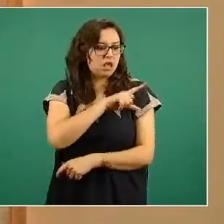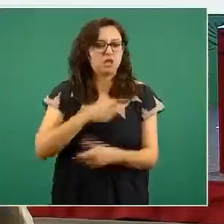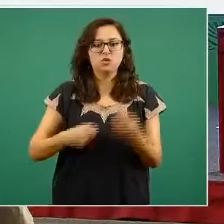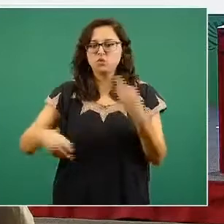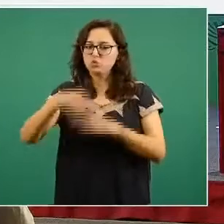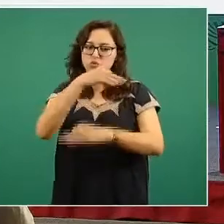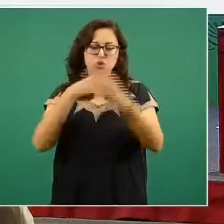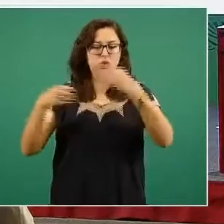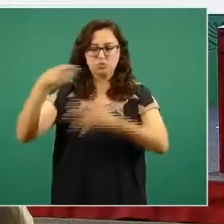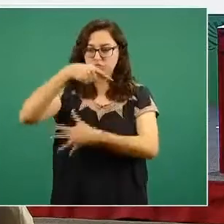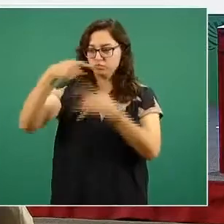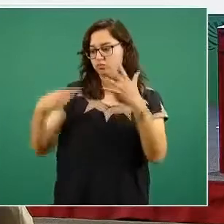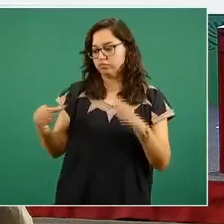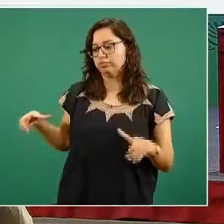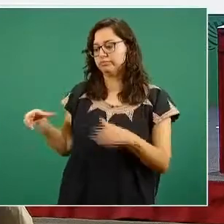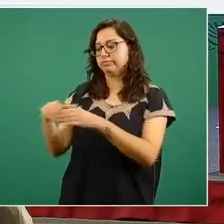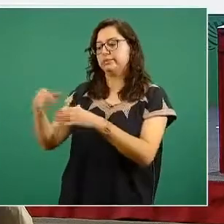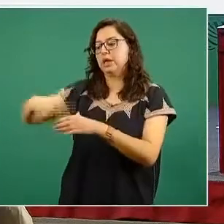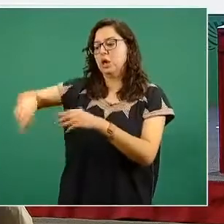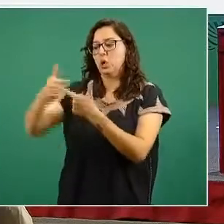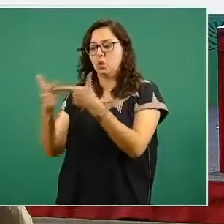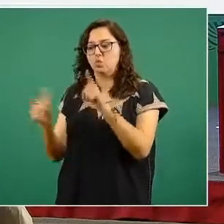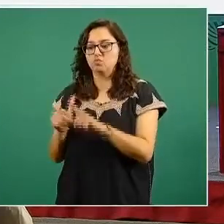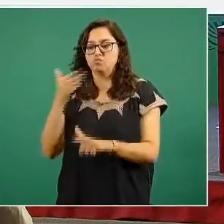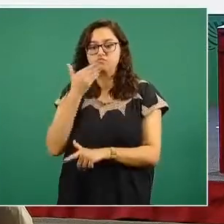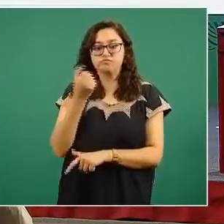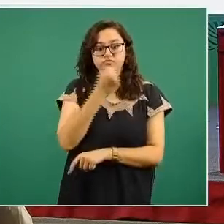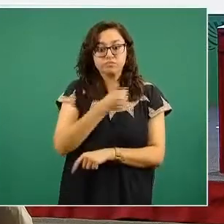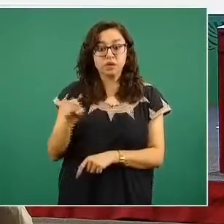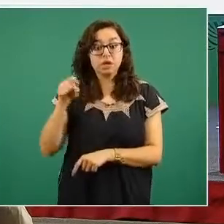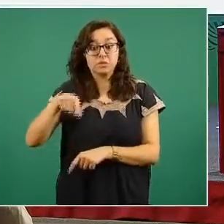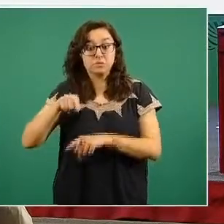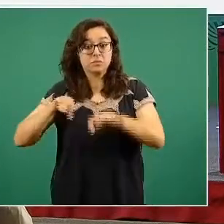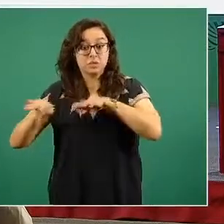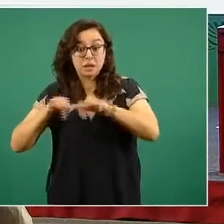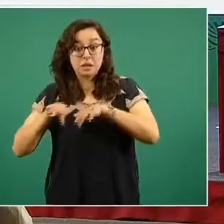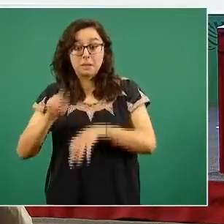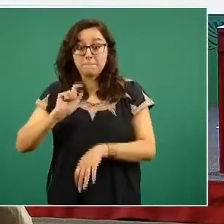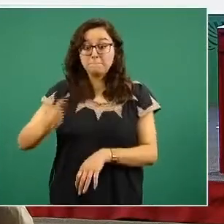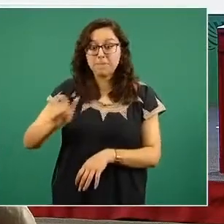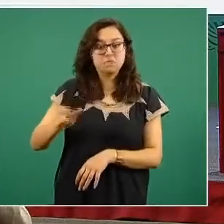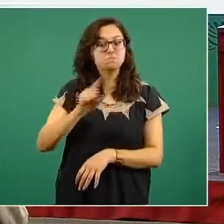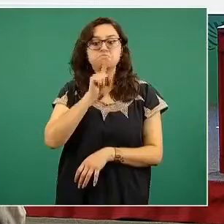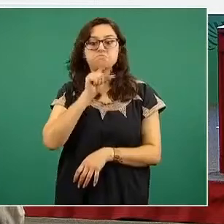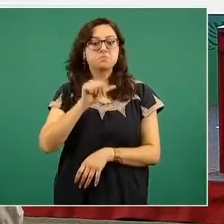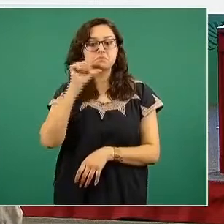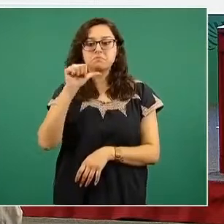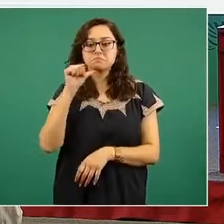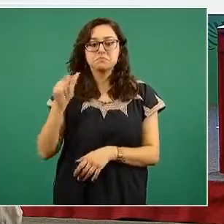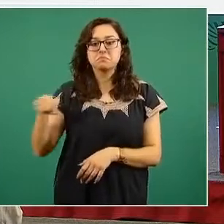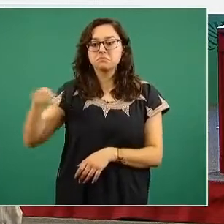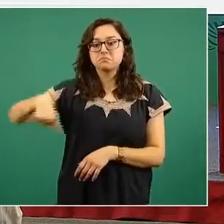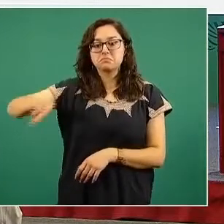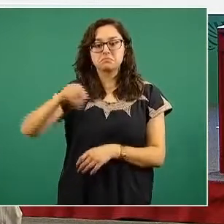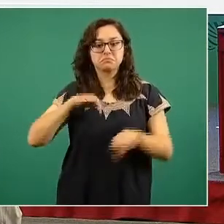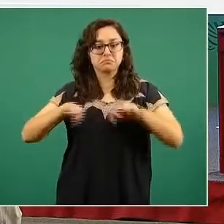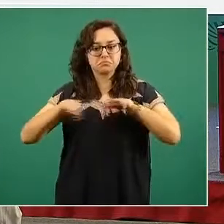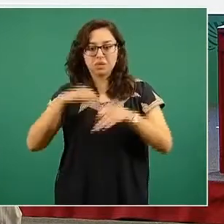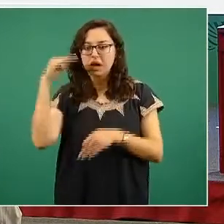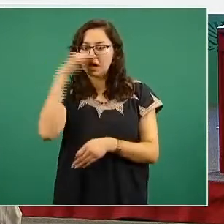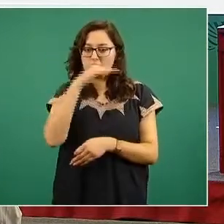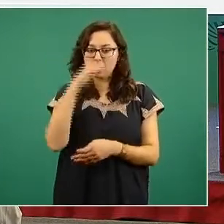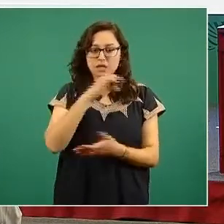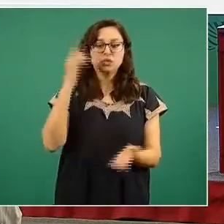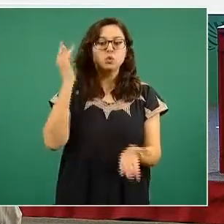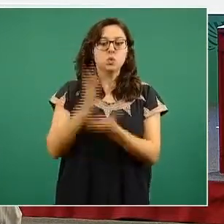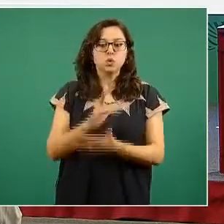Estas personas especialistas trabajan de manera pro bono, de manera gratuita, al servicio del pueblo de México,